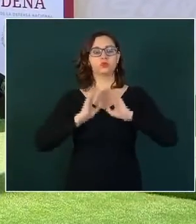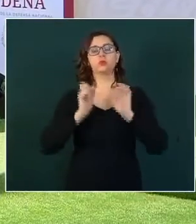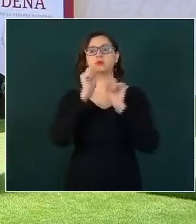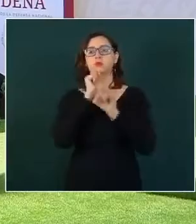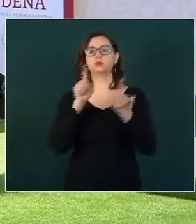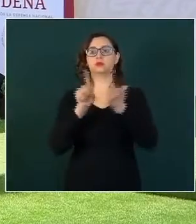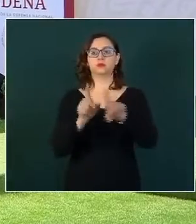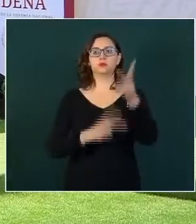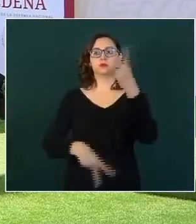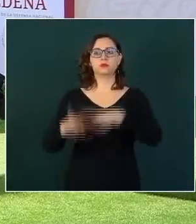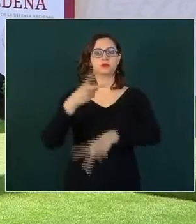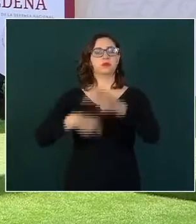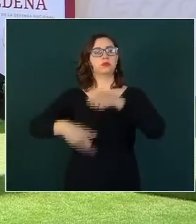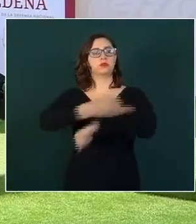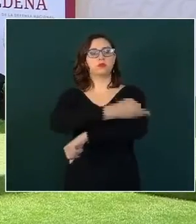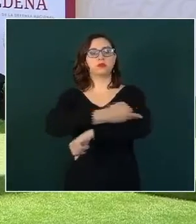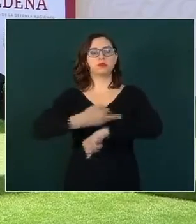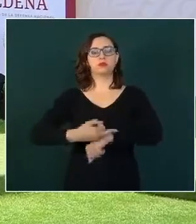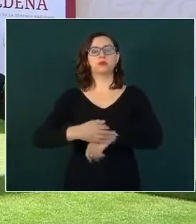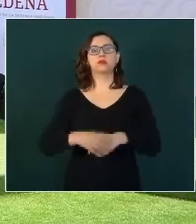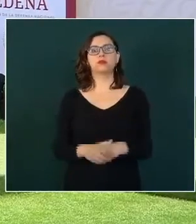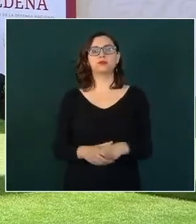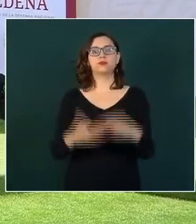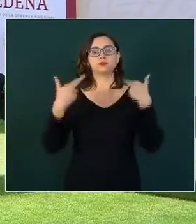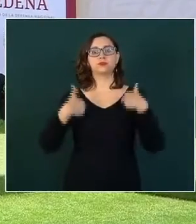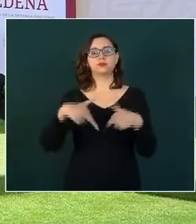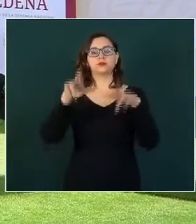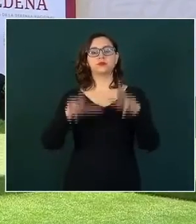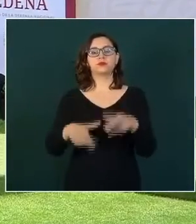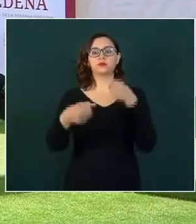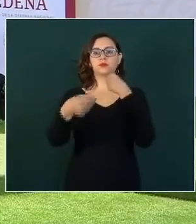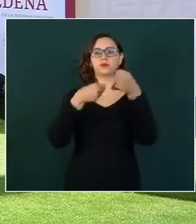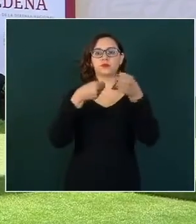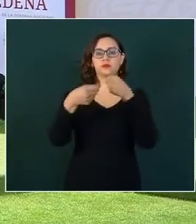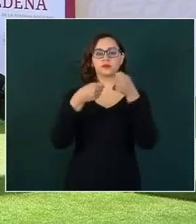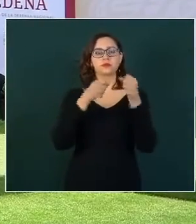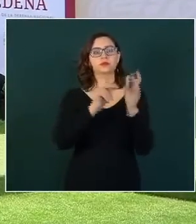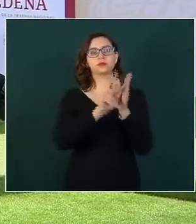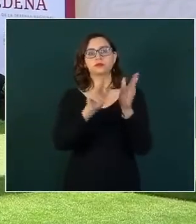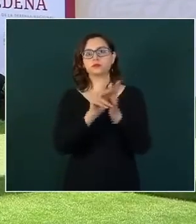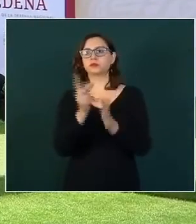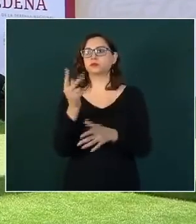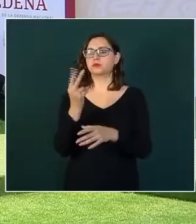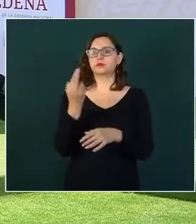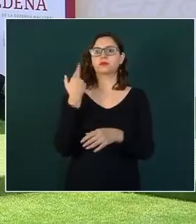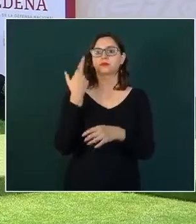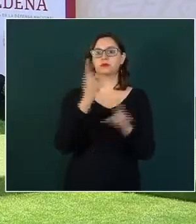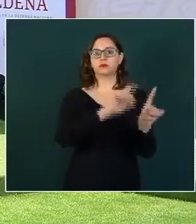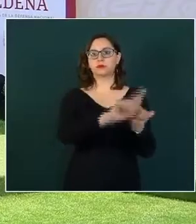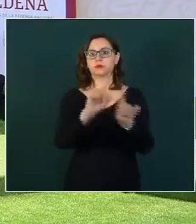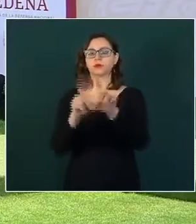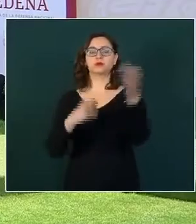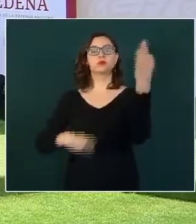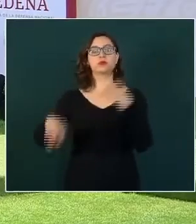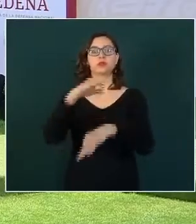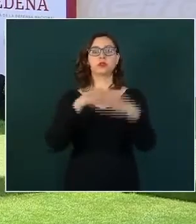nos acompañan, representantes de los medios de comunicación, a todos muy buenas tardes.